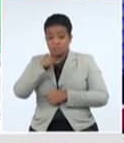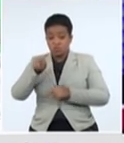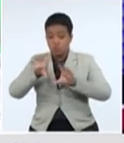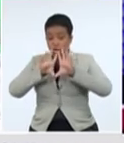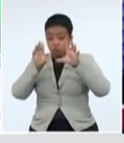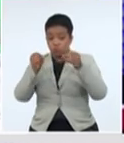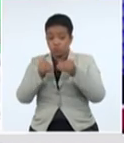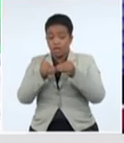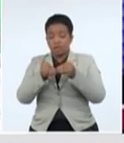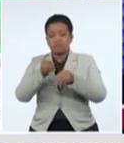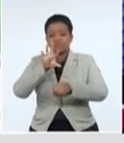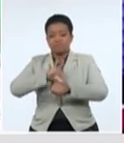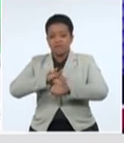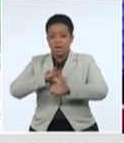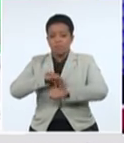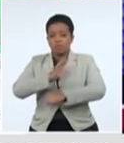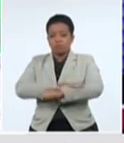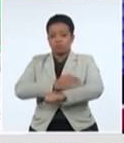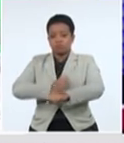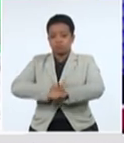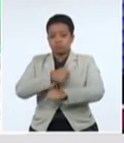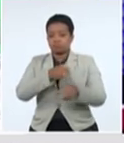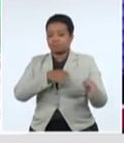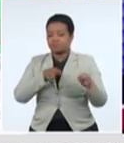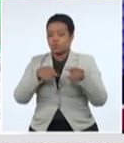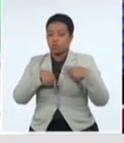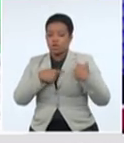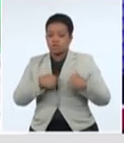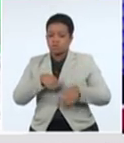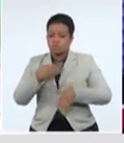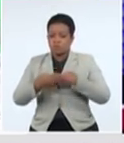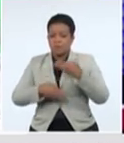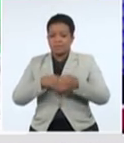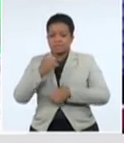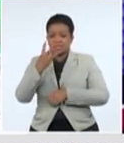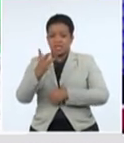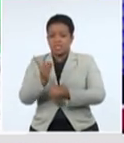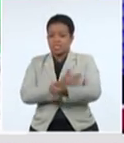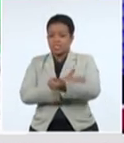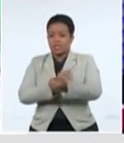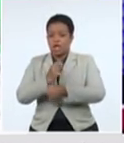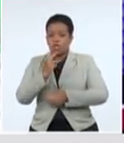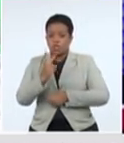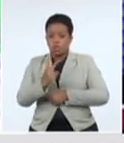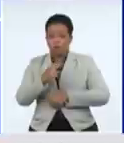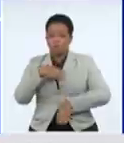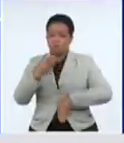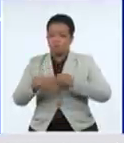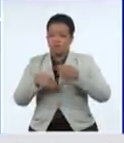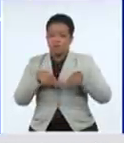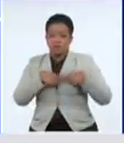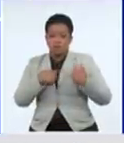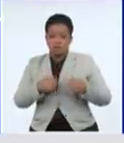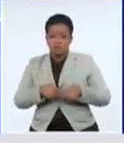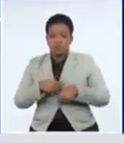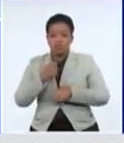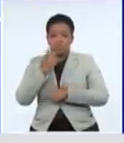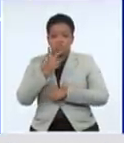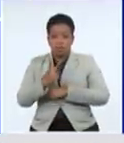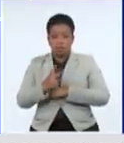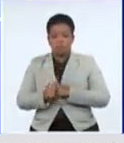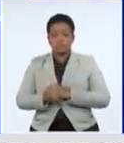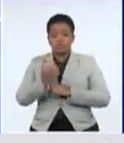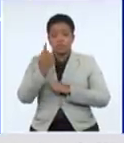isquémica 3, diabetes mellitus 2, accidente vascular encefálico 2, una